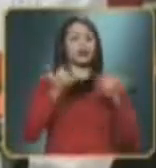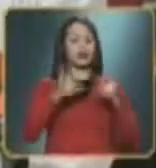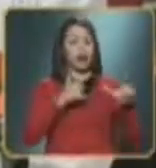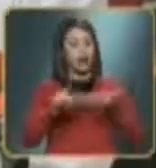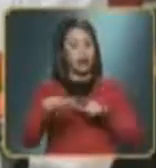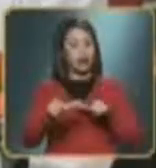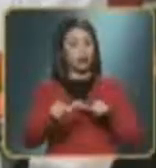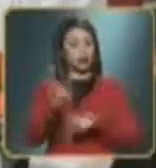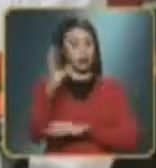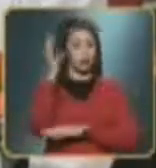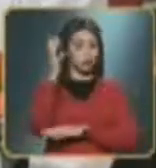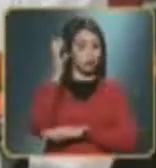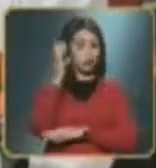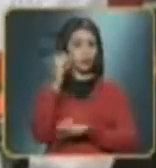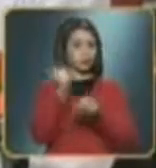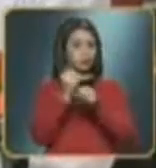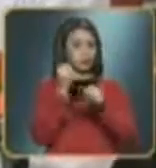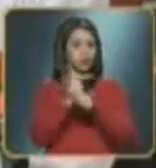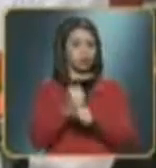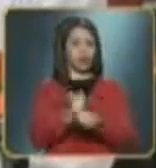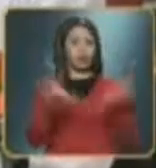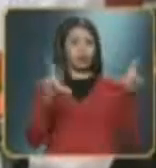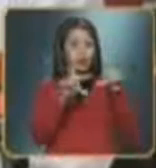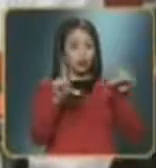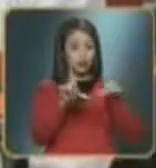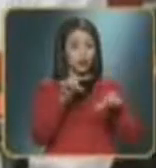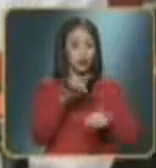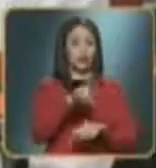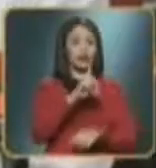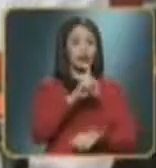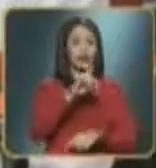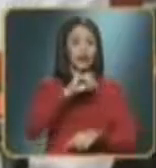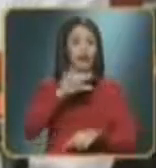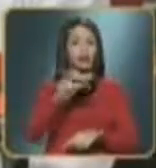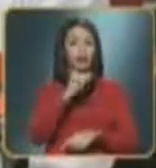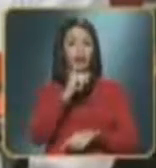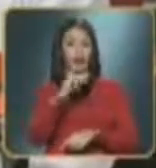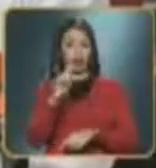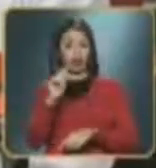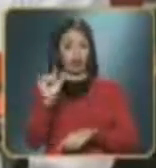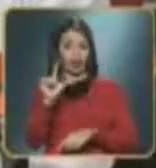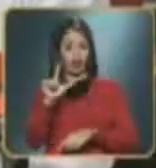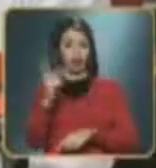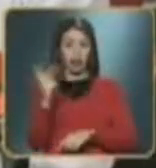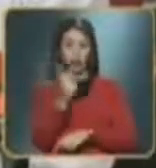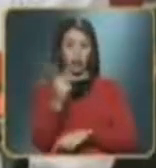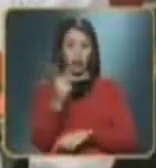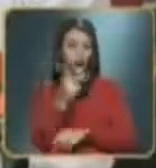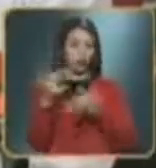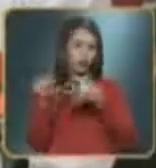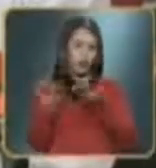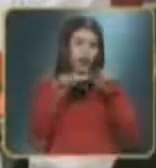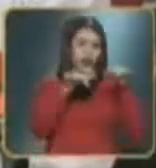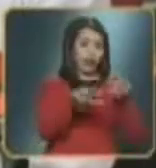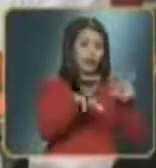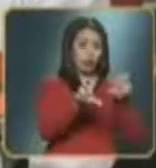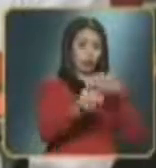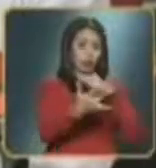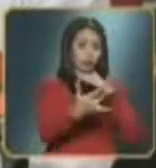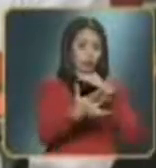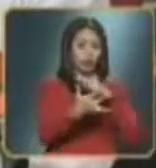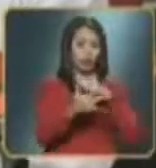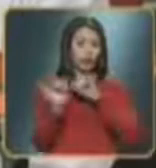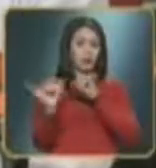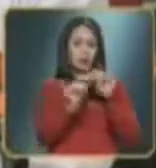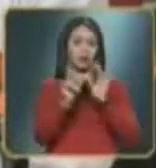ya los transmisores instalados y y operando la señal digital pero ambas señales análogo y digital en el caso de